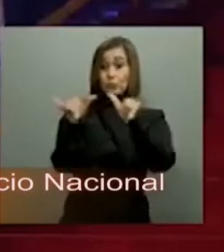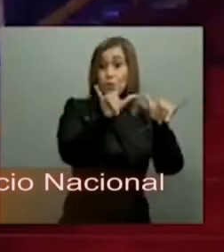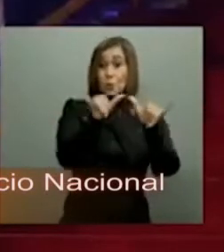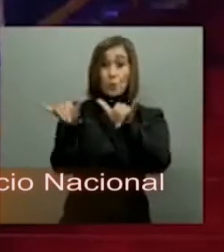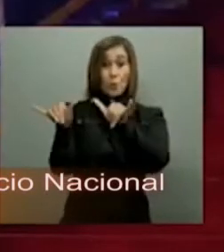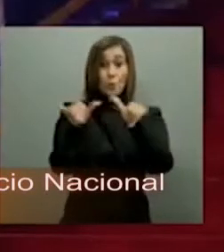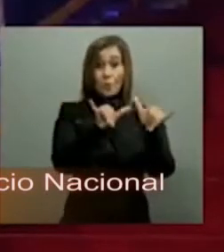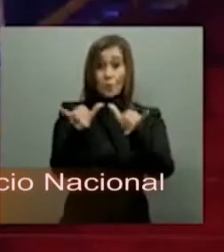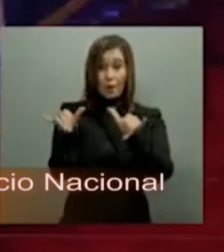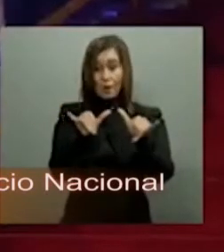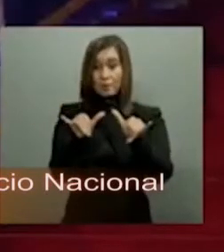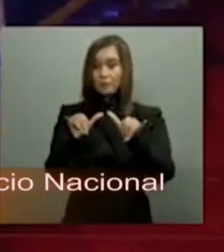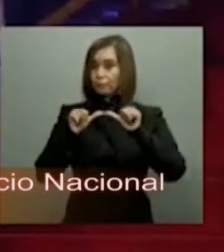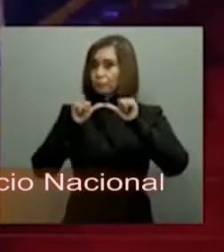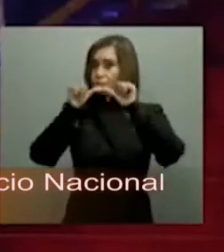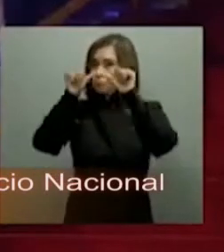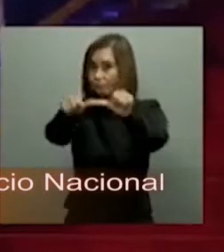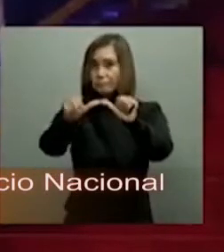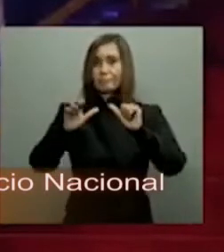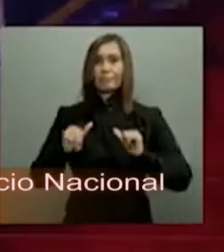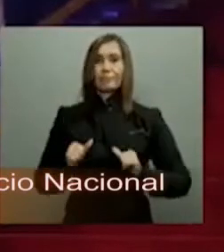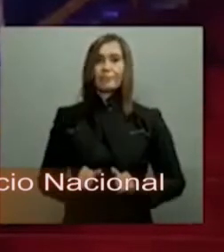ya irreversible